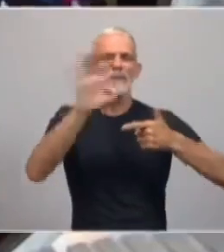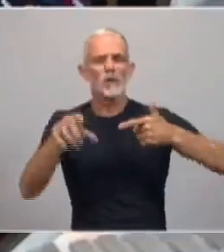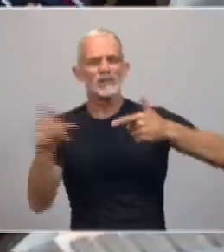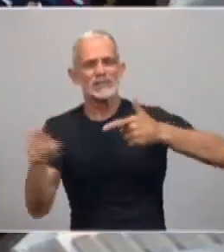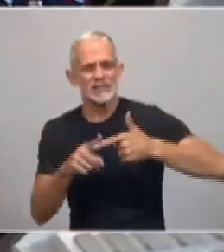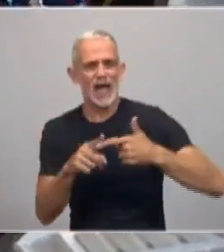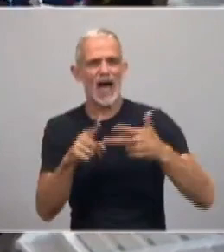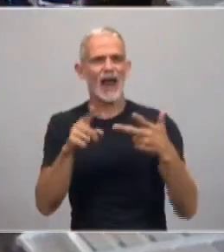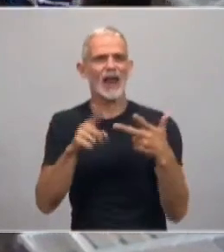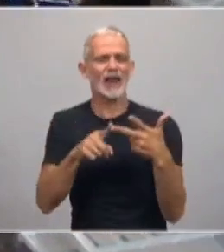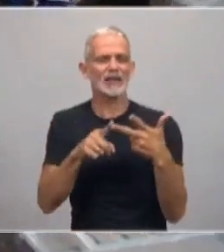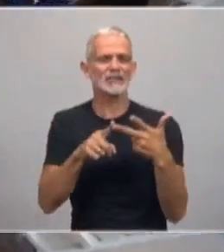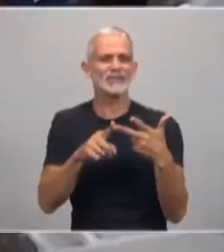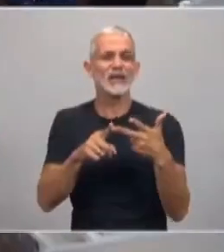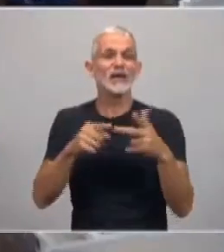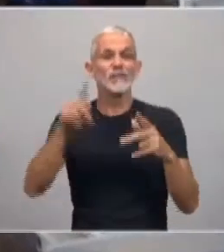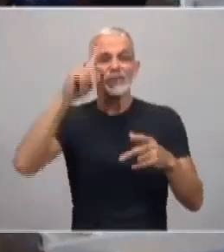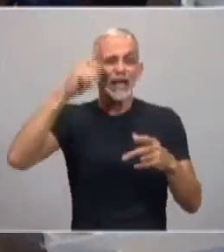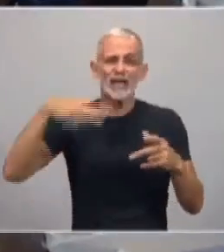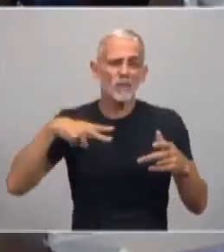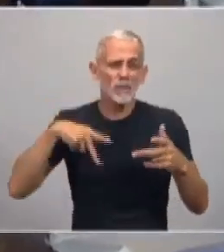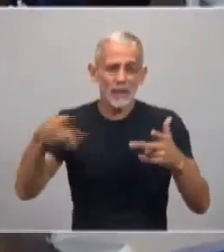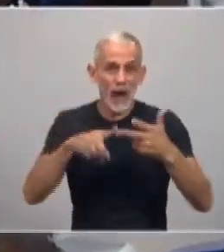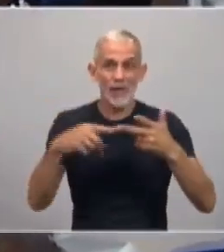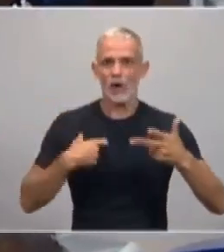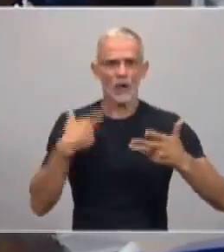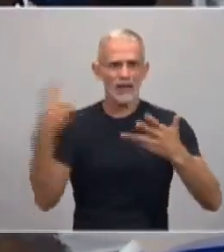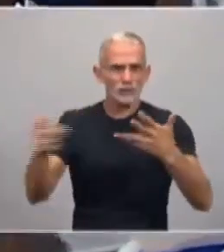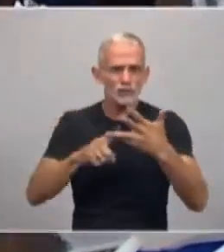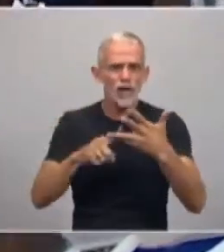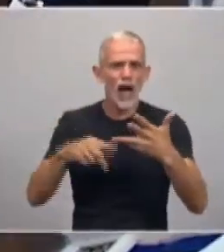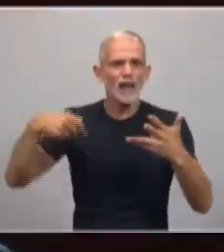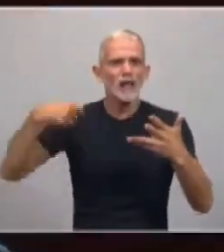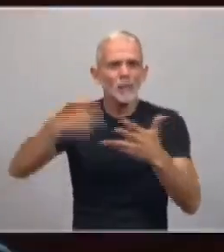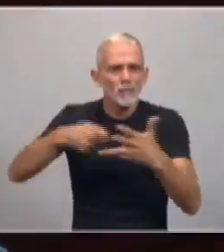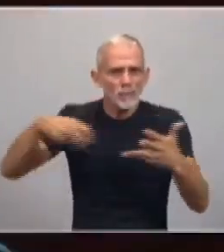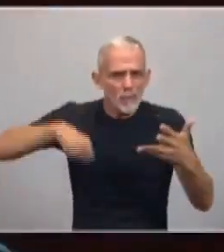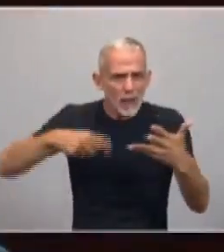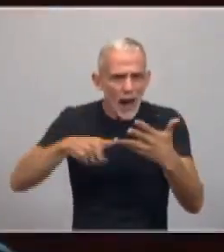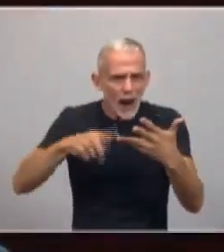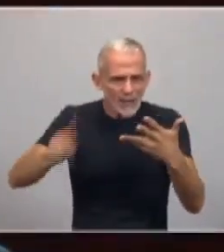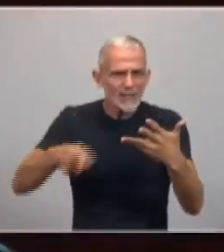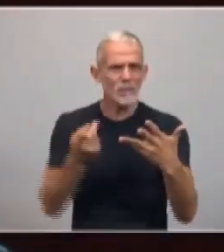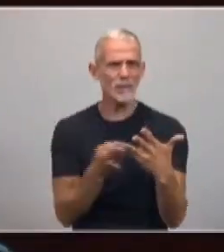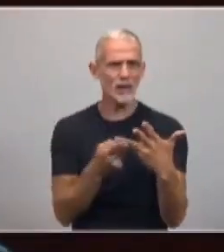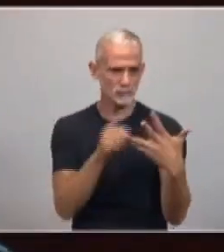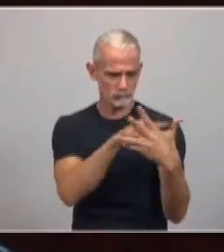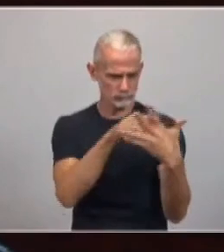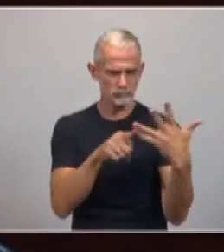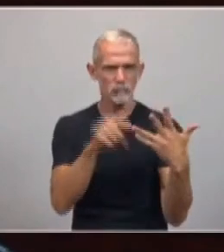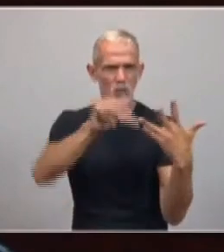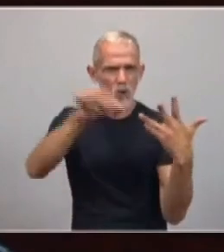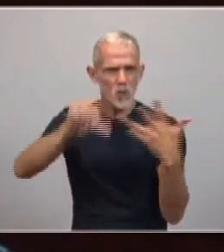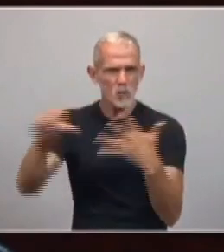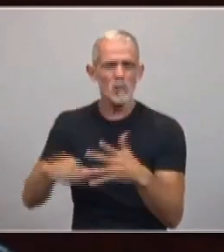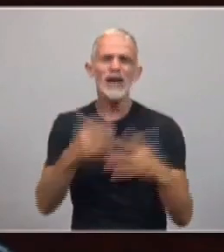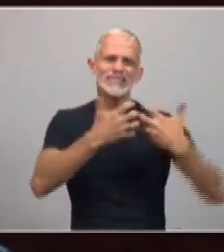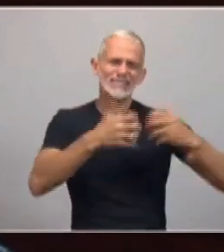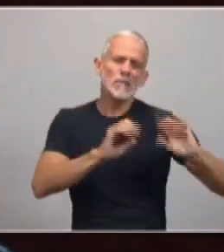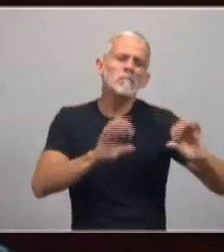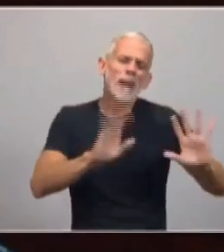provinciales, las clínicas privadas, las obras sociales y las prepagas también. Nadie niega que el sistema venía